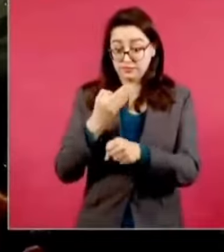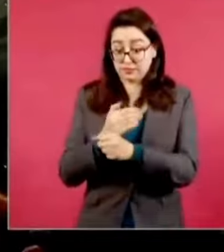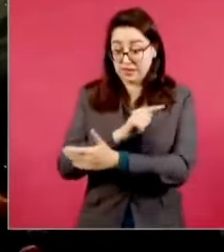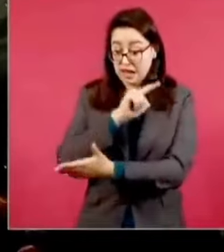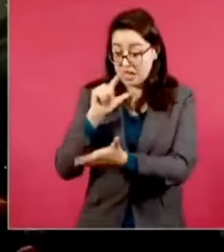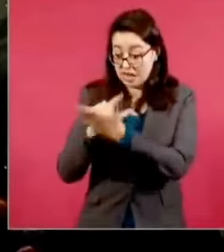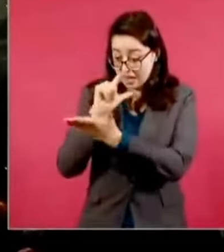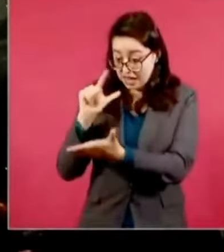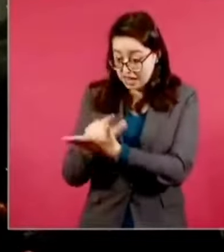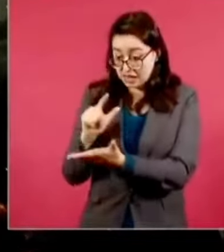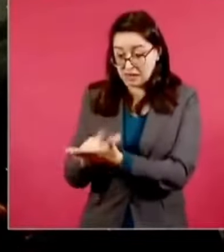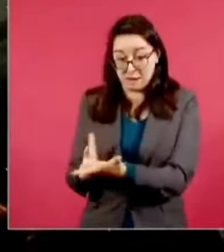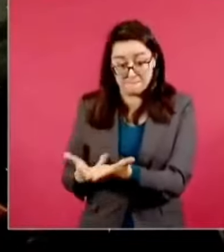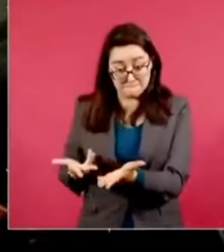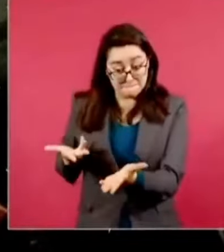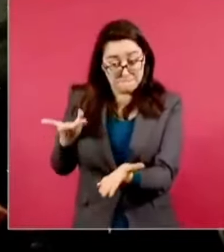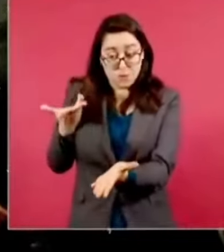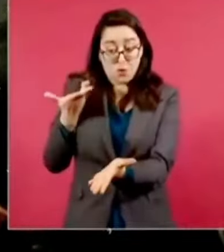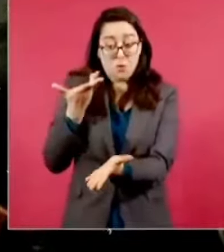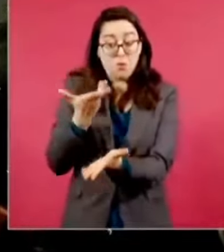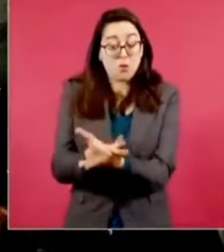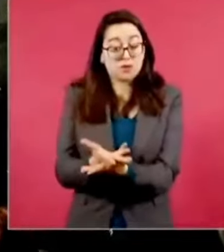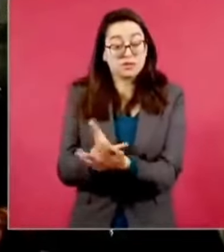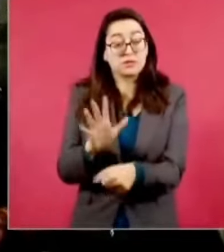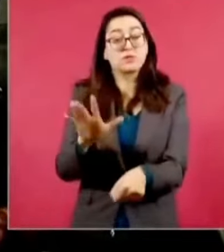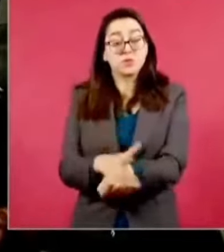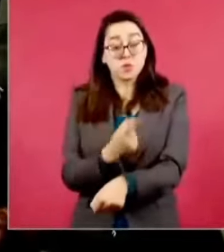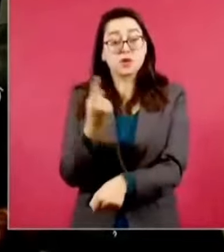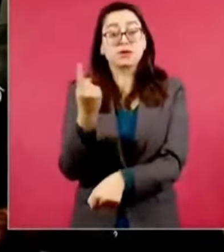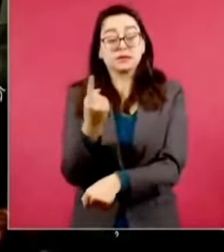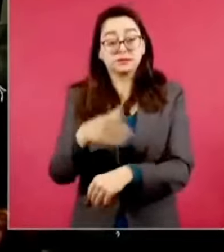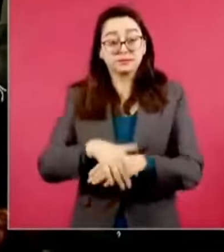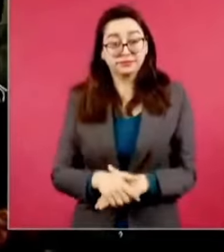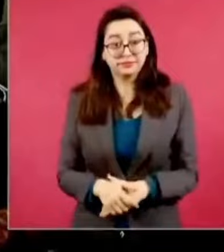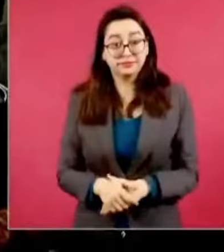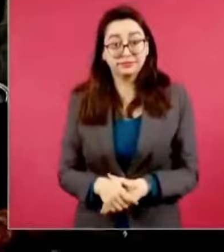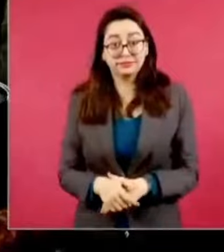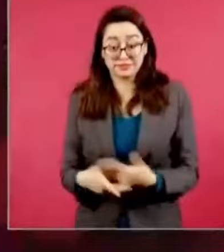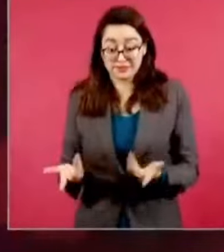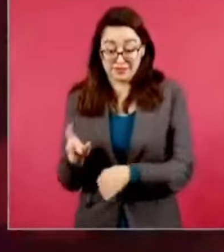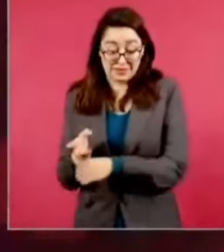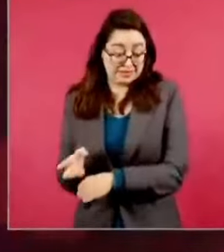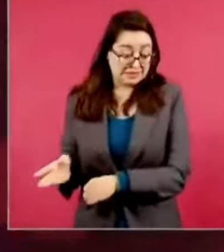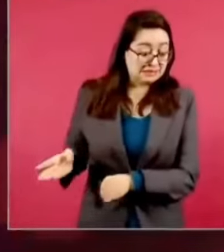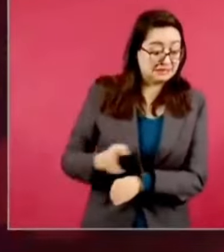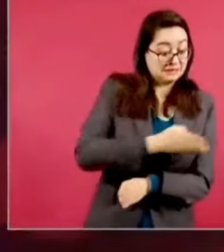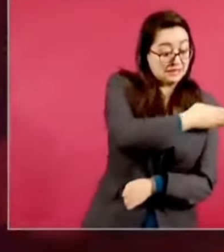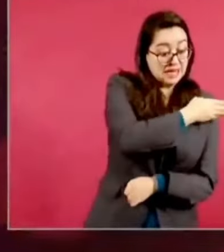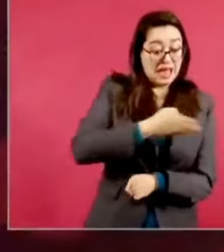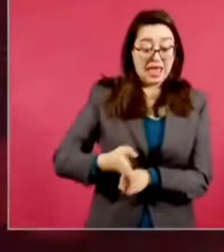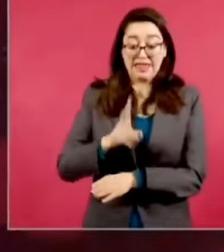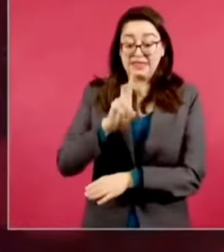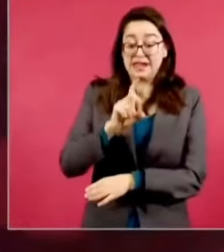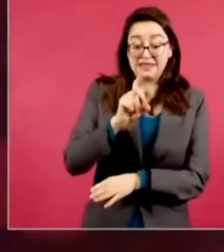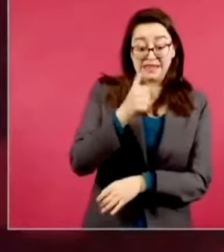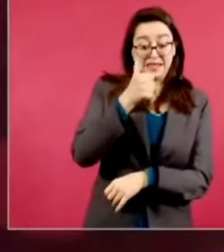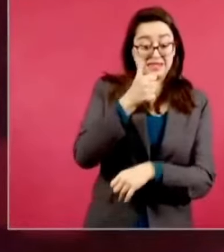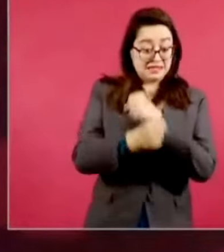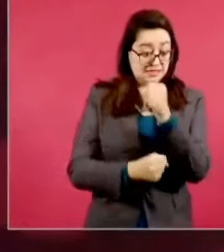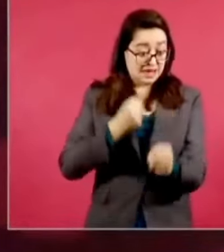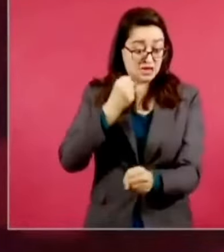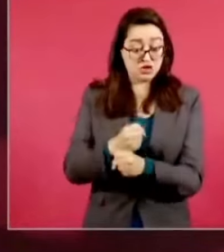contrarias a las reformas que se hicieron durante el periodo neoliberal, porque durante todo el periodo neoliberal, durante